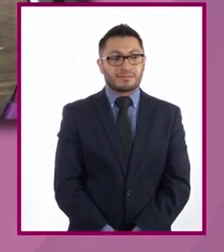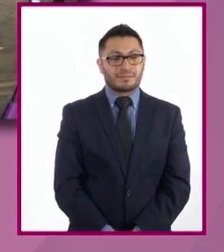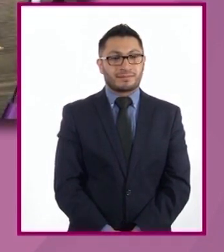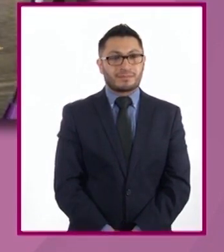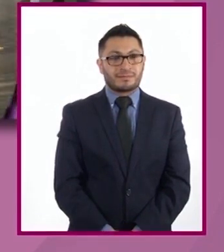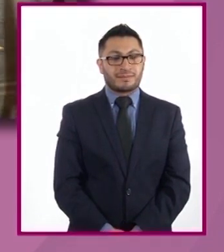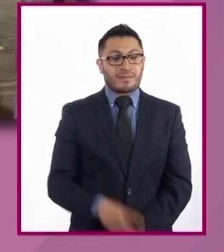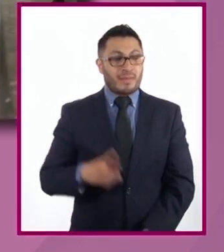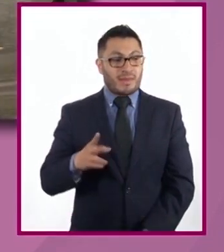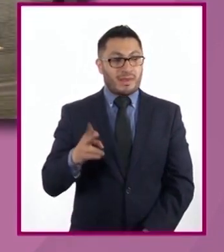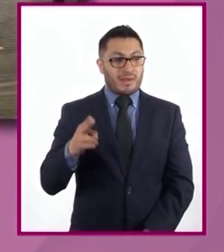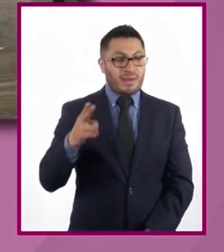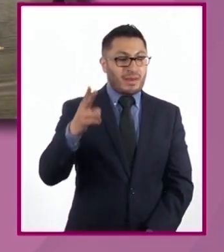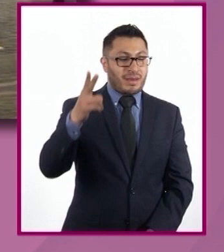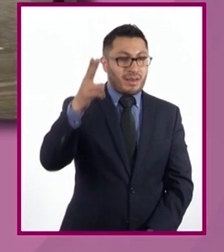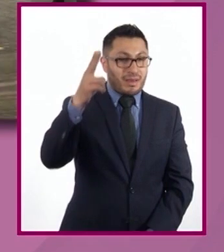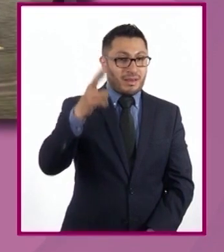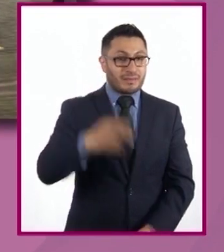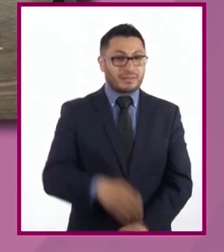Con sus tijeras,